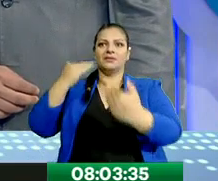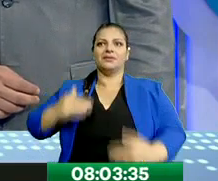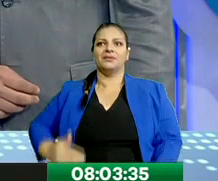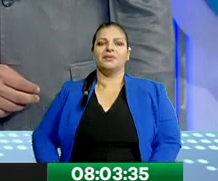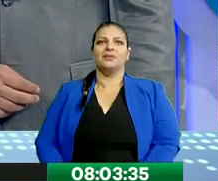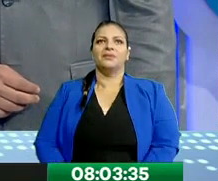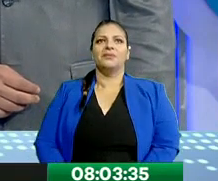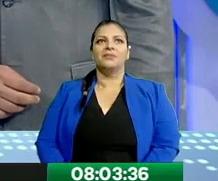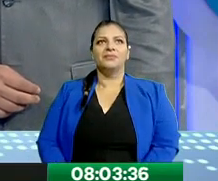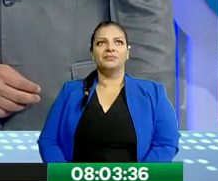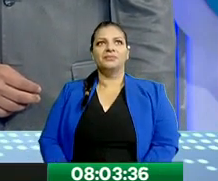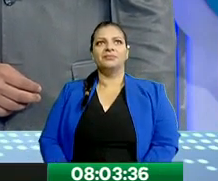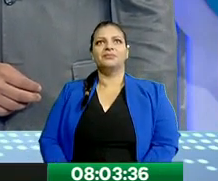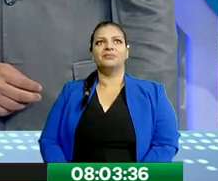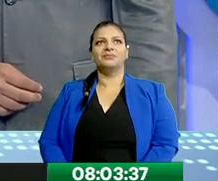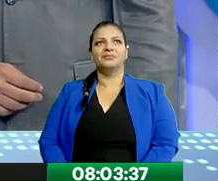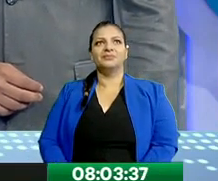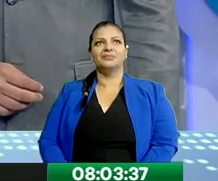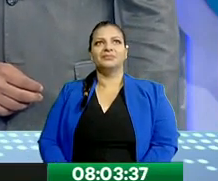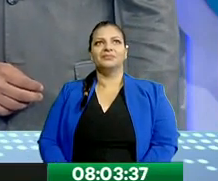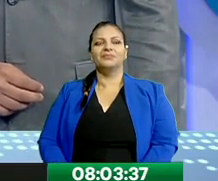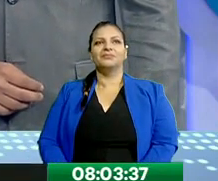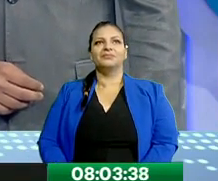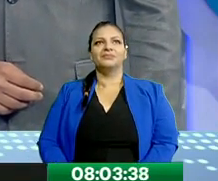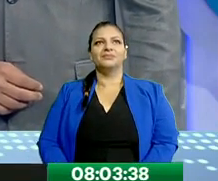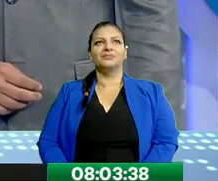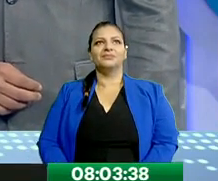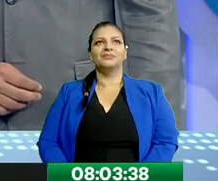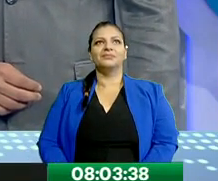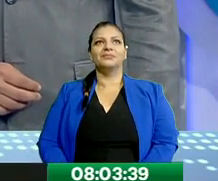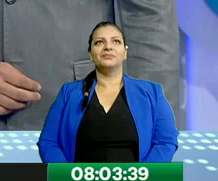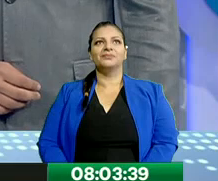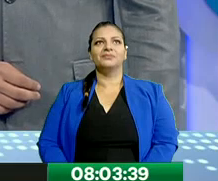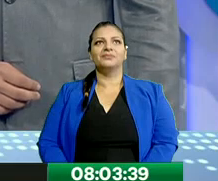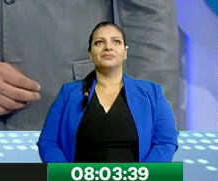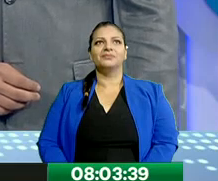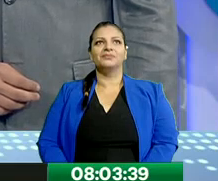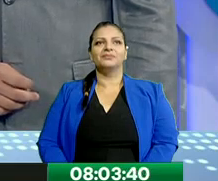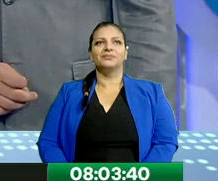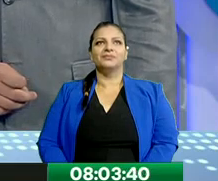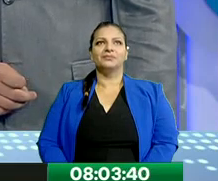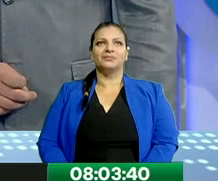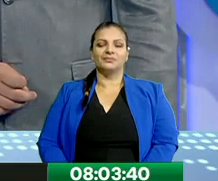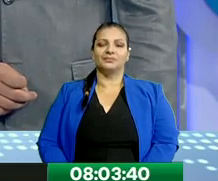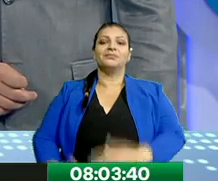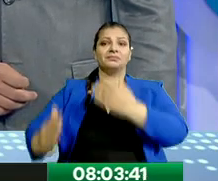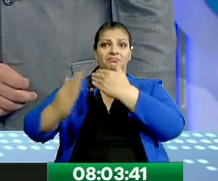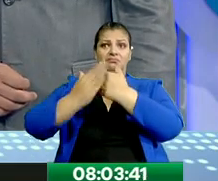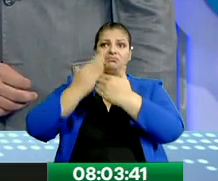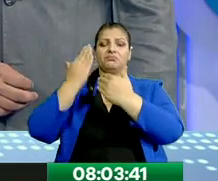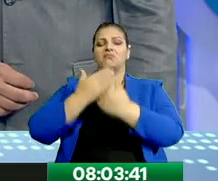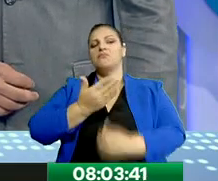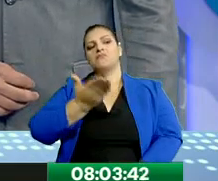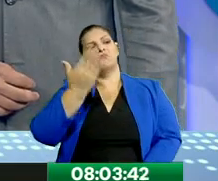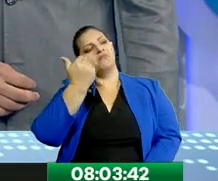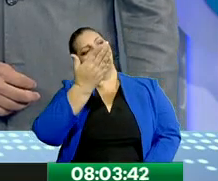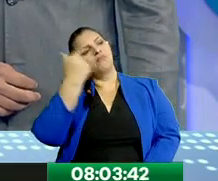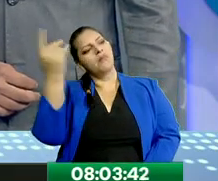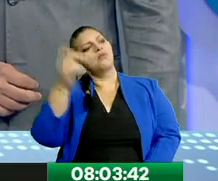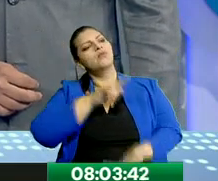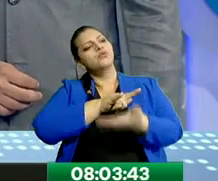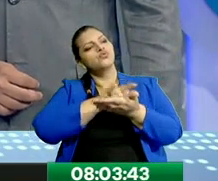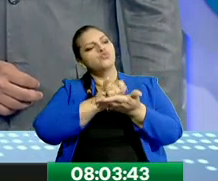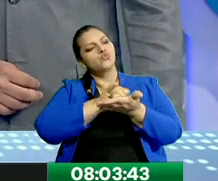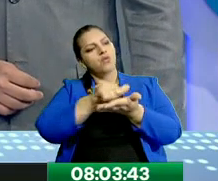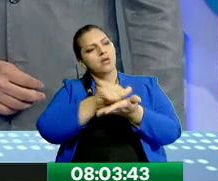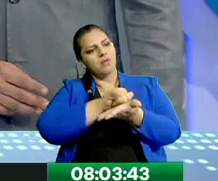un paseo. Yo con ninguno de los artistas que le he mencionado y otros que no le menciono, ajá, no gastaría mi dinero